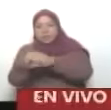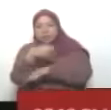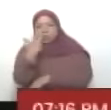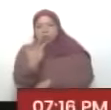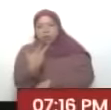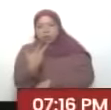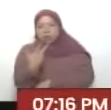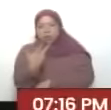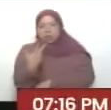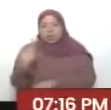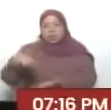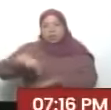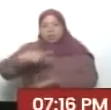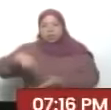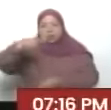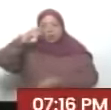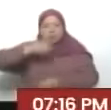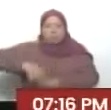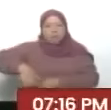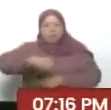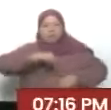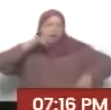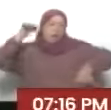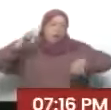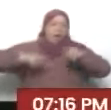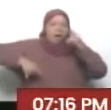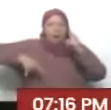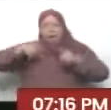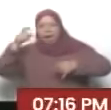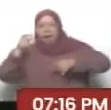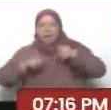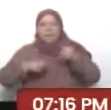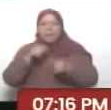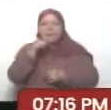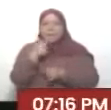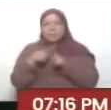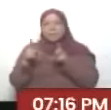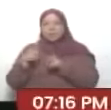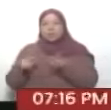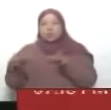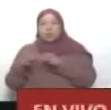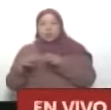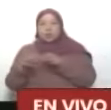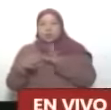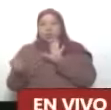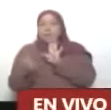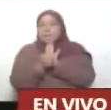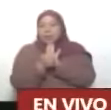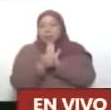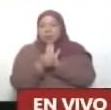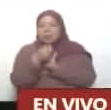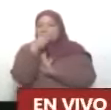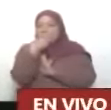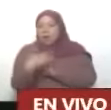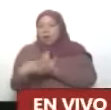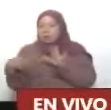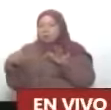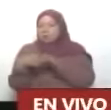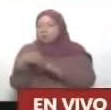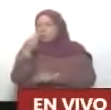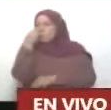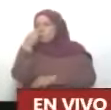Desorden Público, Quinche Changó y un grupo llamado El Pacto, un grupo bueno, ¿vale? Una